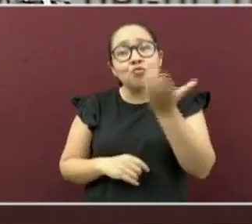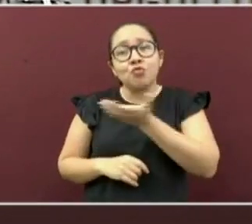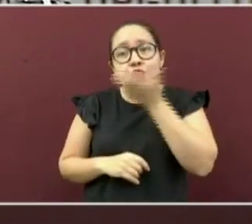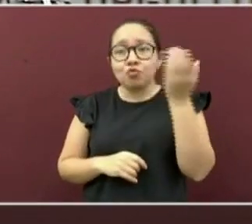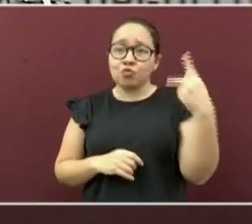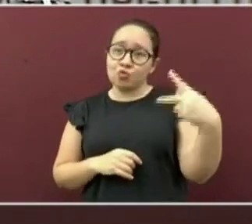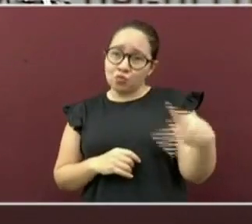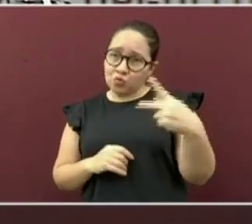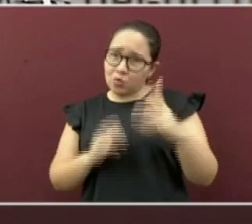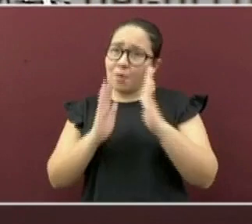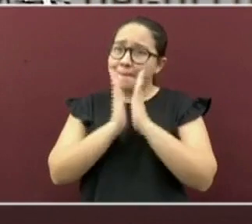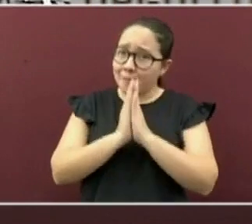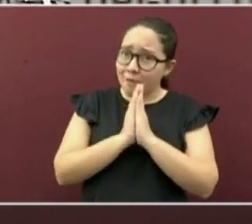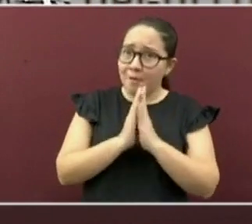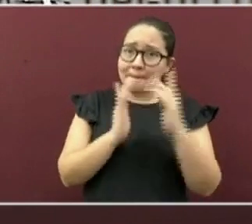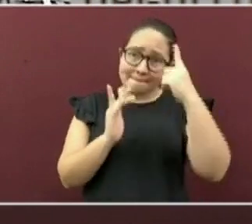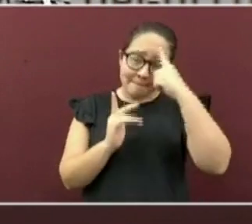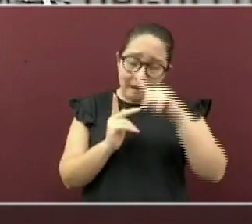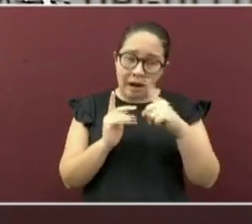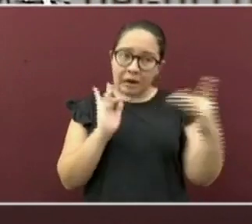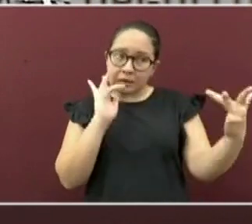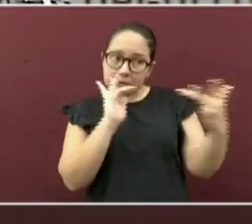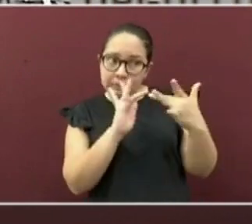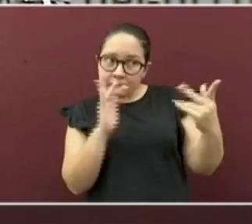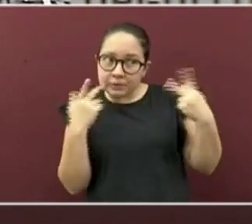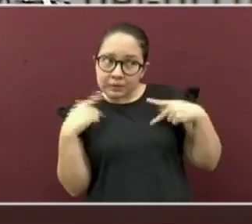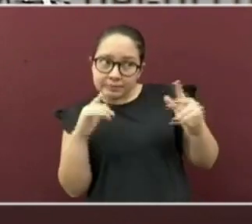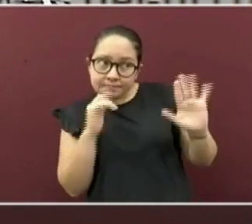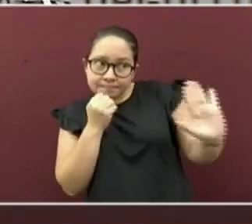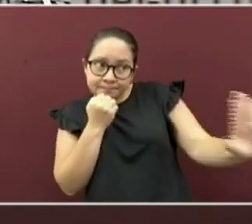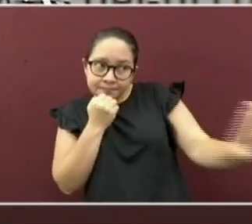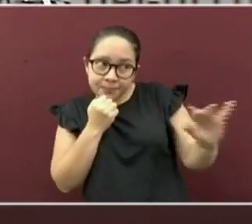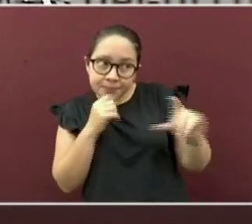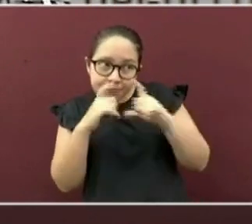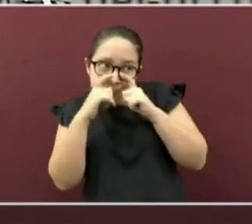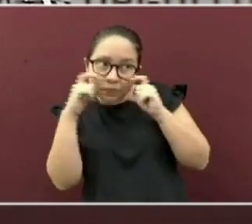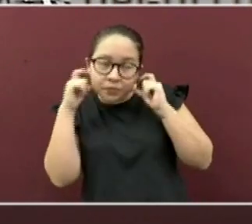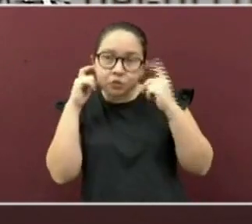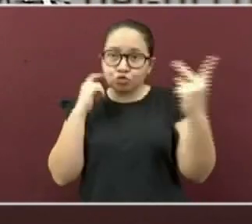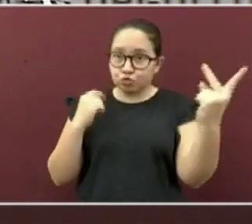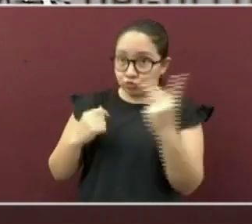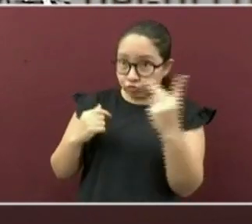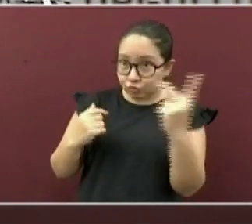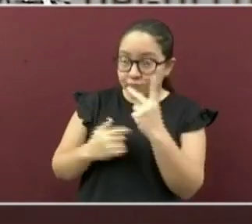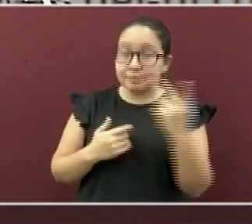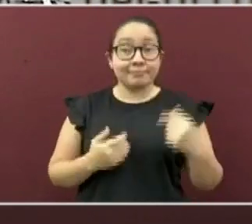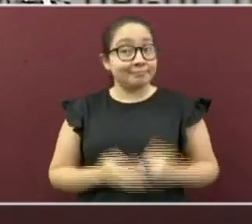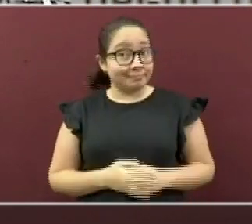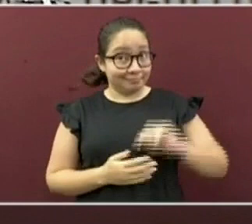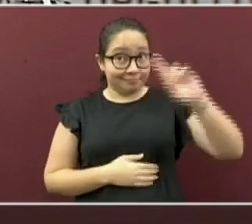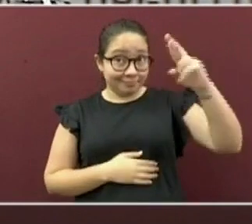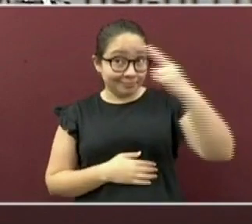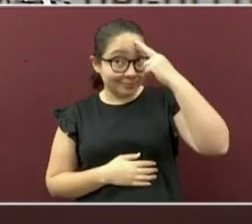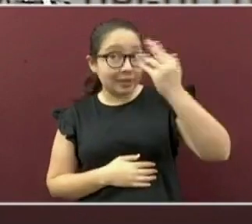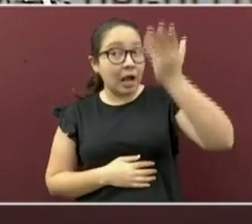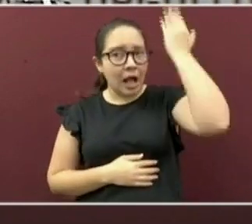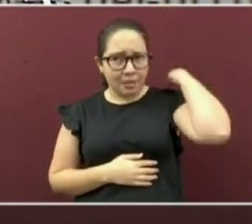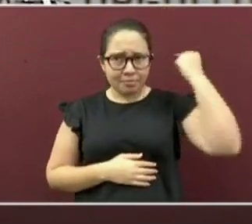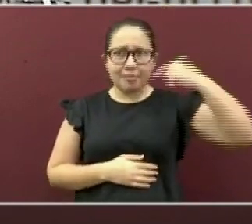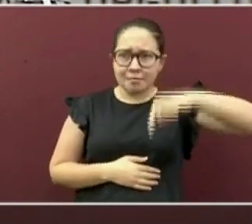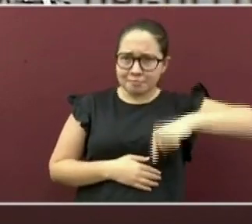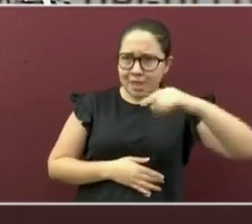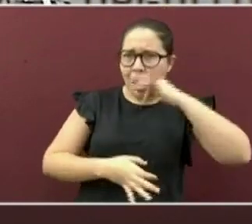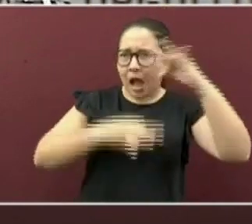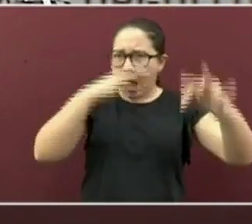parte prioritaria de su interacción con otras personas. Como se ha mencionado en otras ocasiones en este